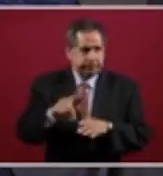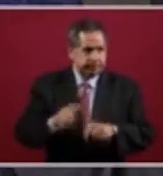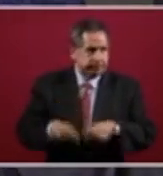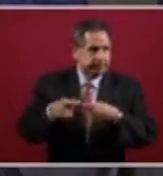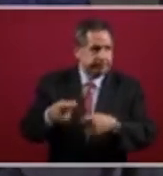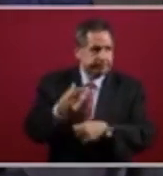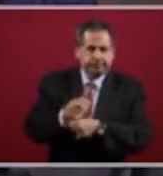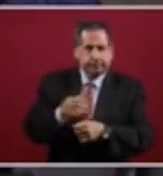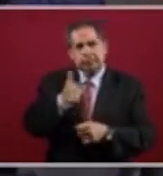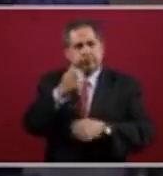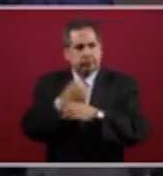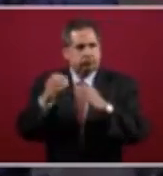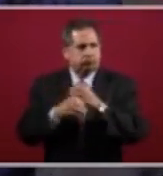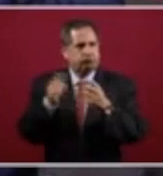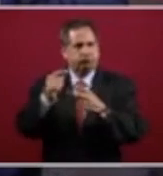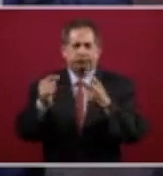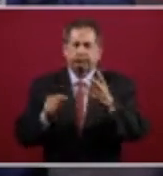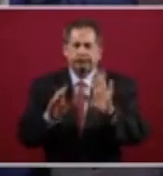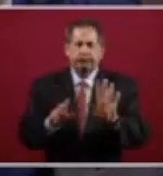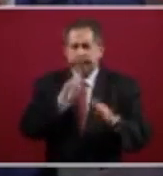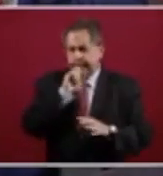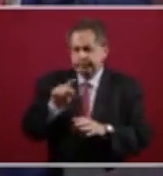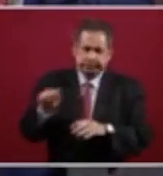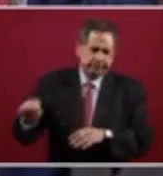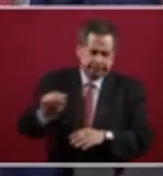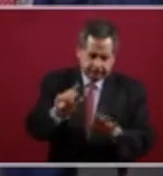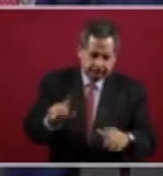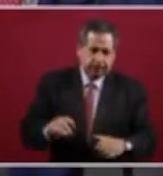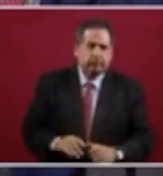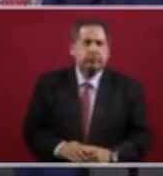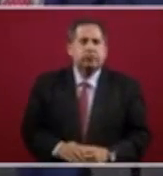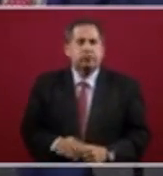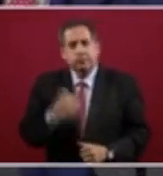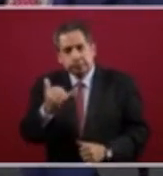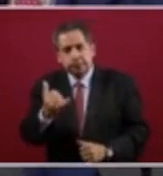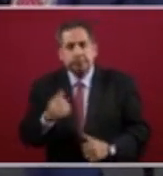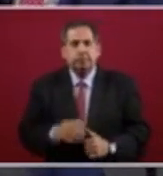para otras necesidades de los pueblos, y